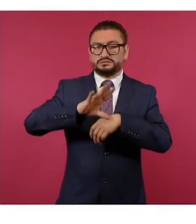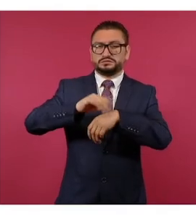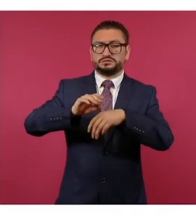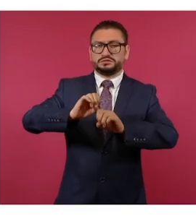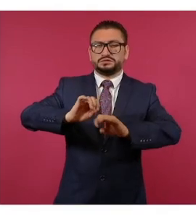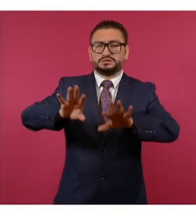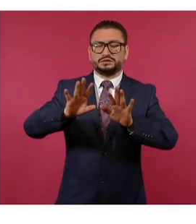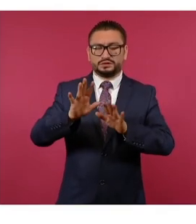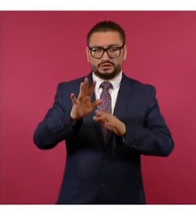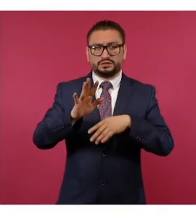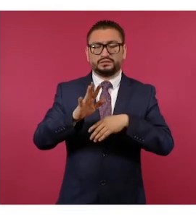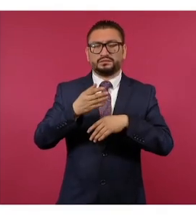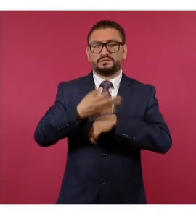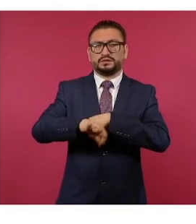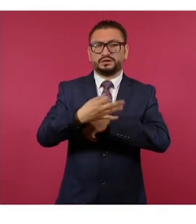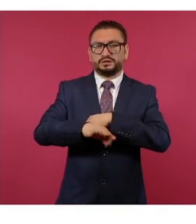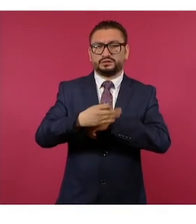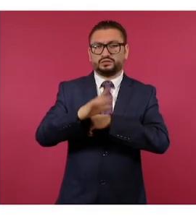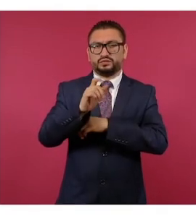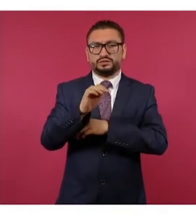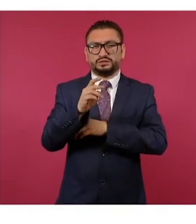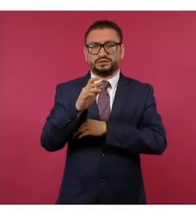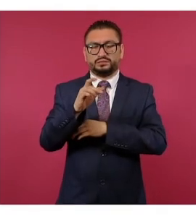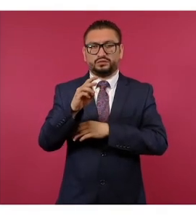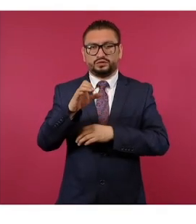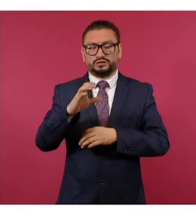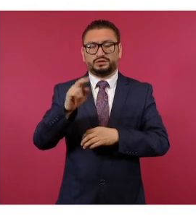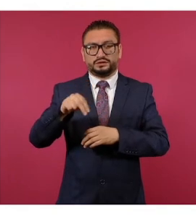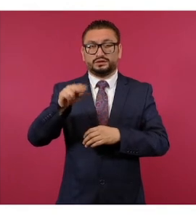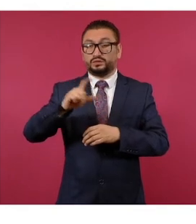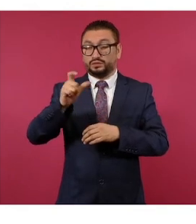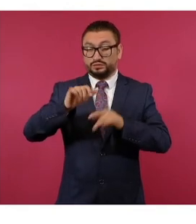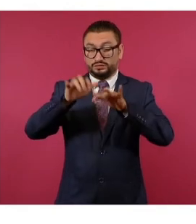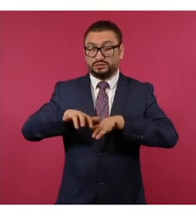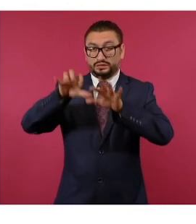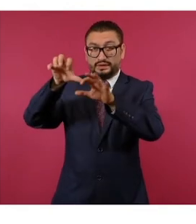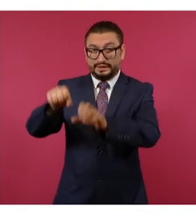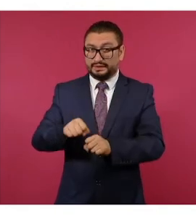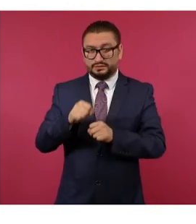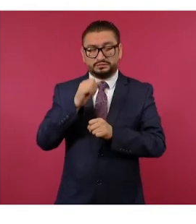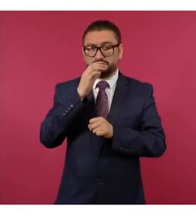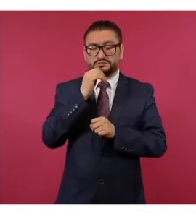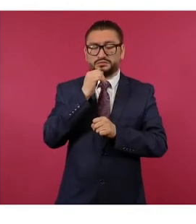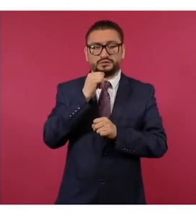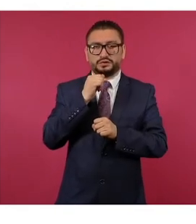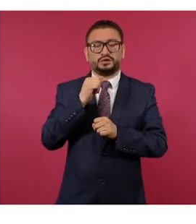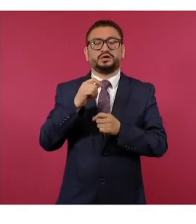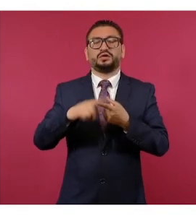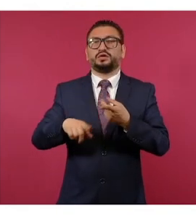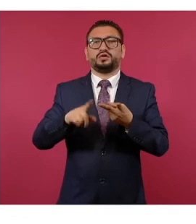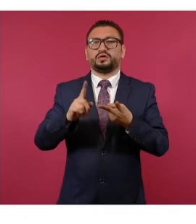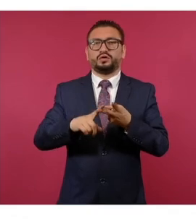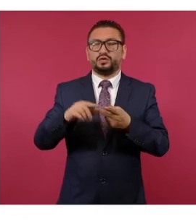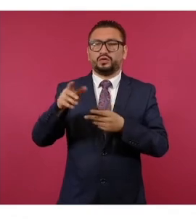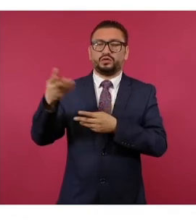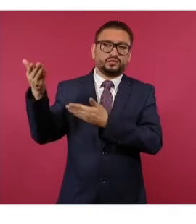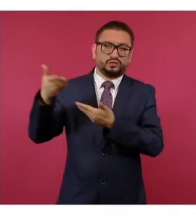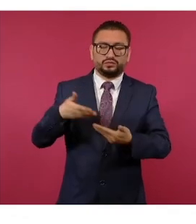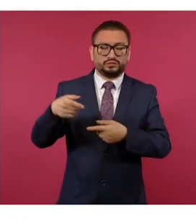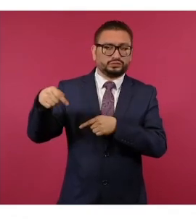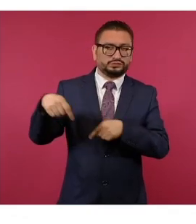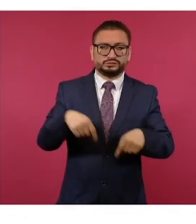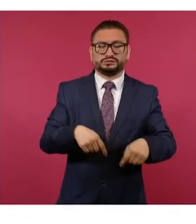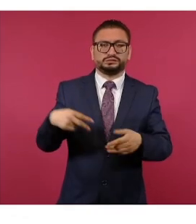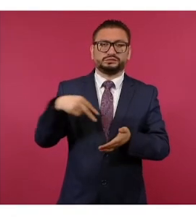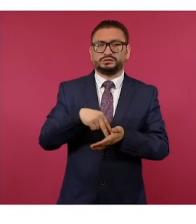suspensión provisional a Cuauhtémoc N. contra cualquier orden de aprehensión, presentación y o su ejecución